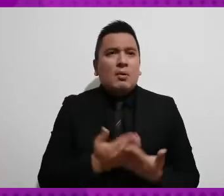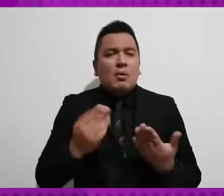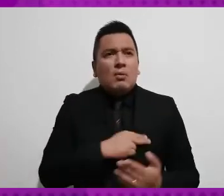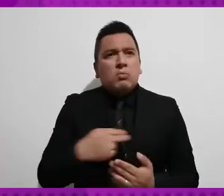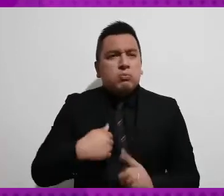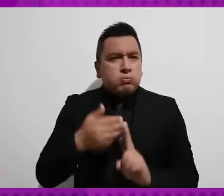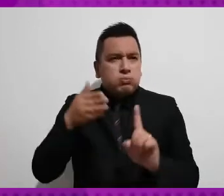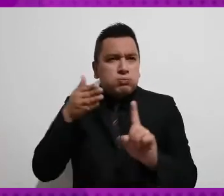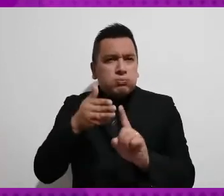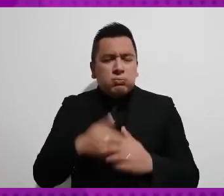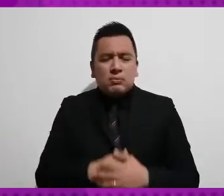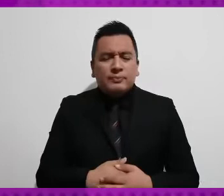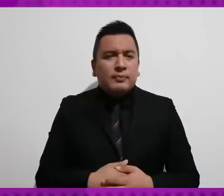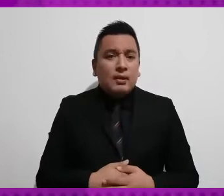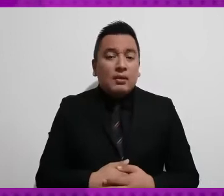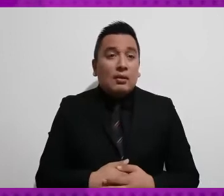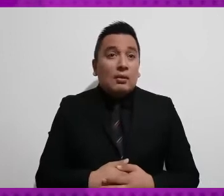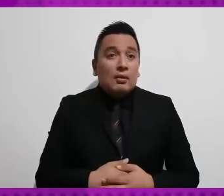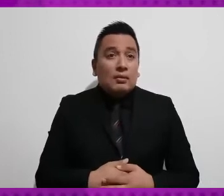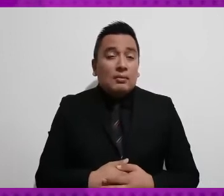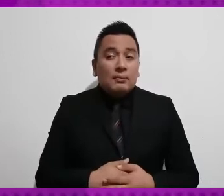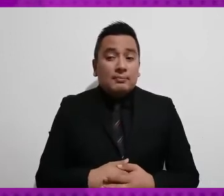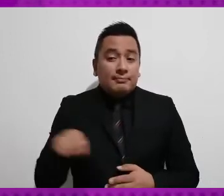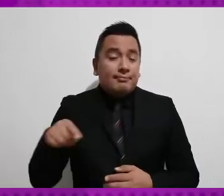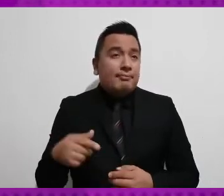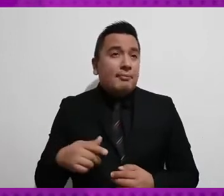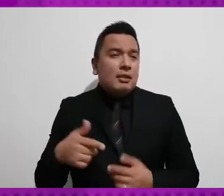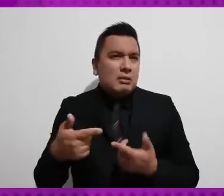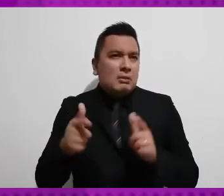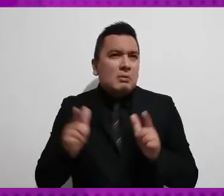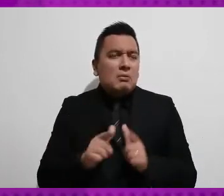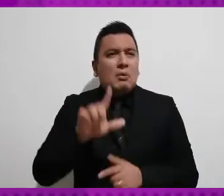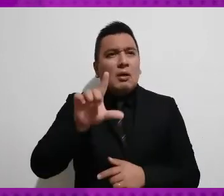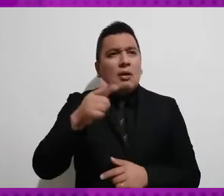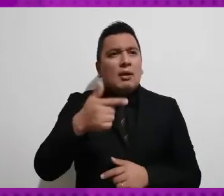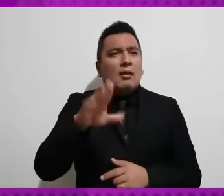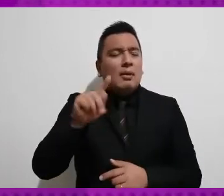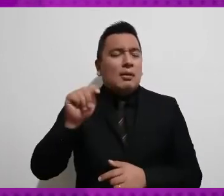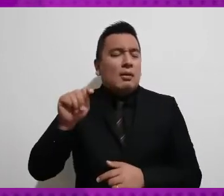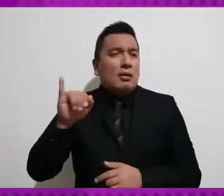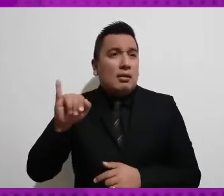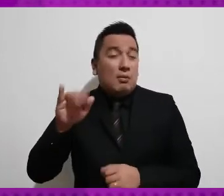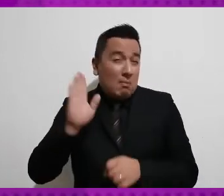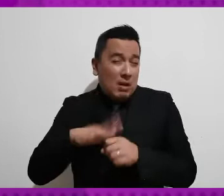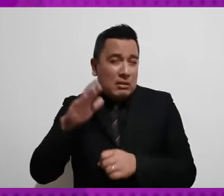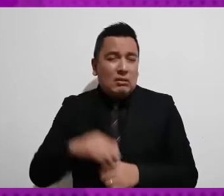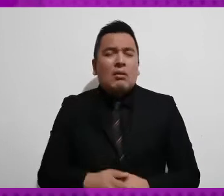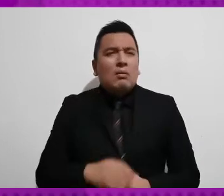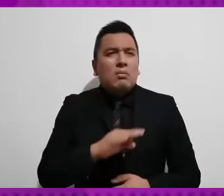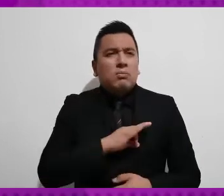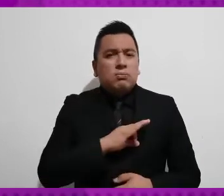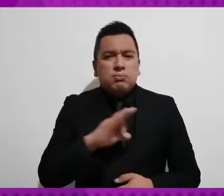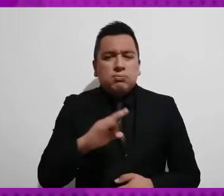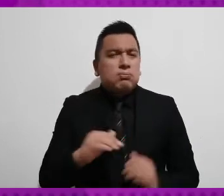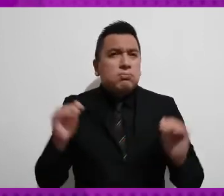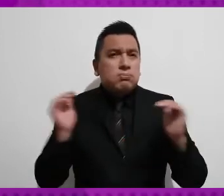tema que estamos platicando, es para garantizar que la comunidad LGTBIQ+ pueda acceder en